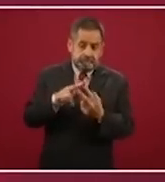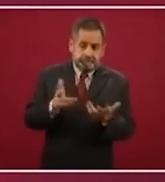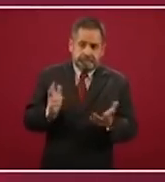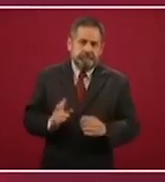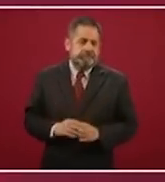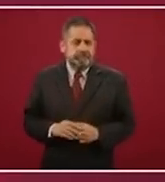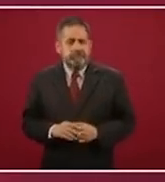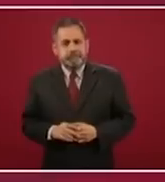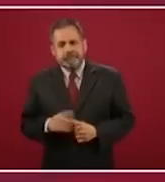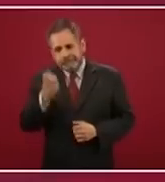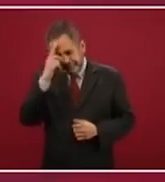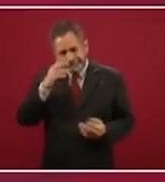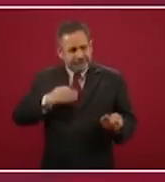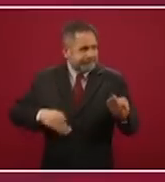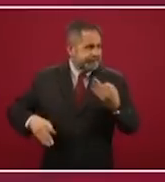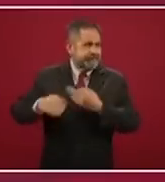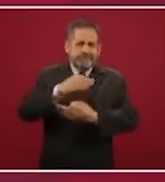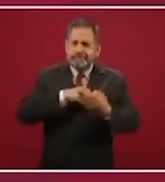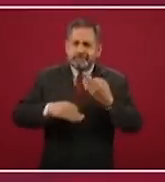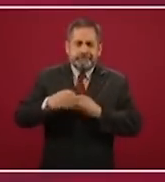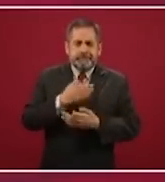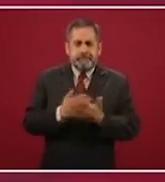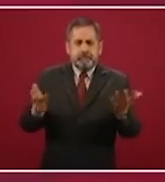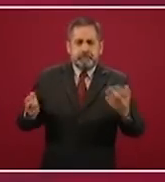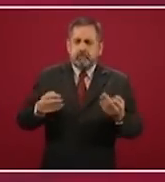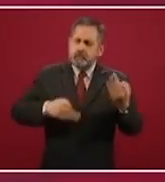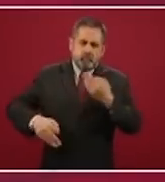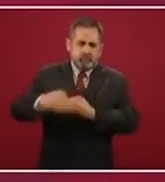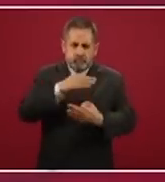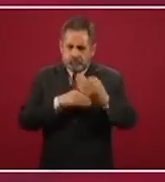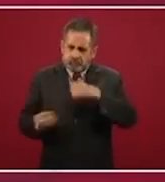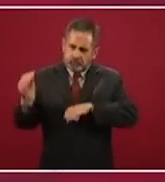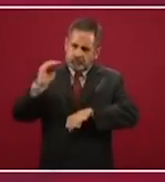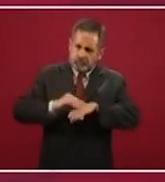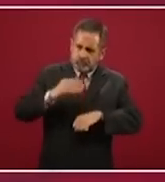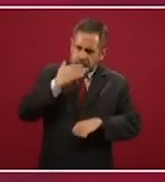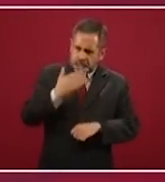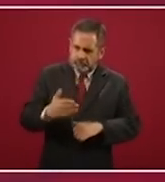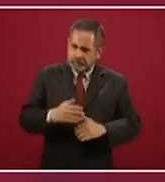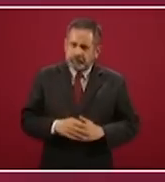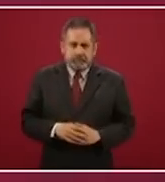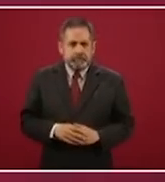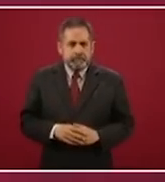Entonces, es para todos, todos tenemos que portarnos bien.